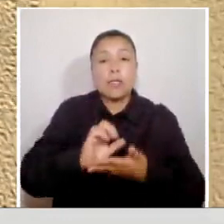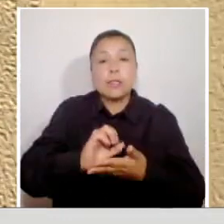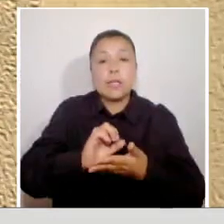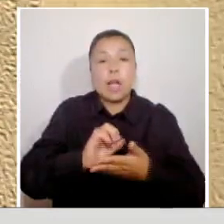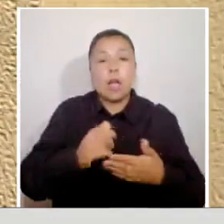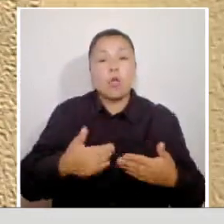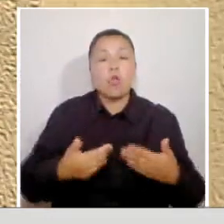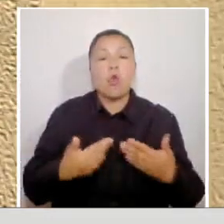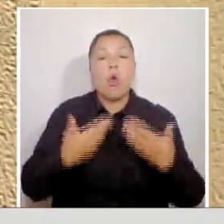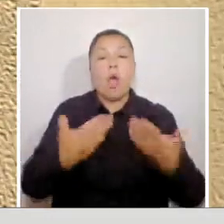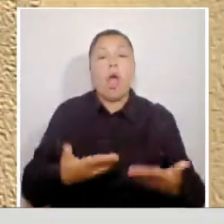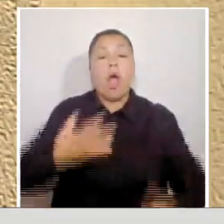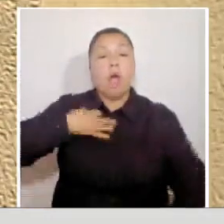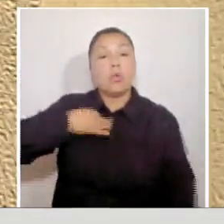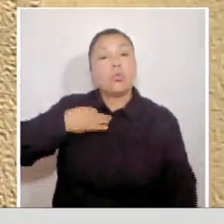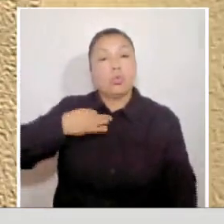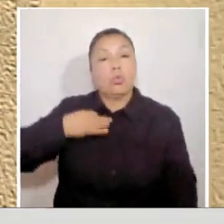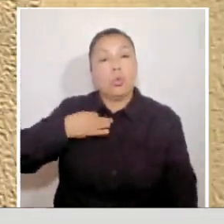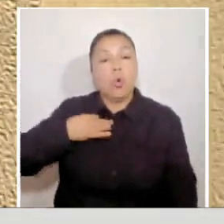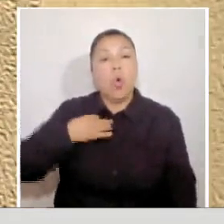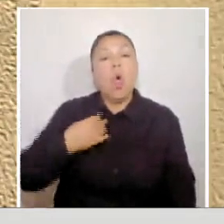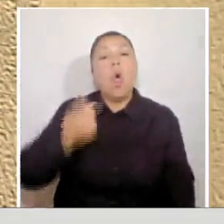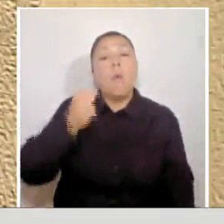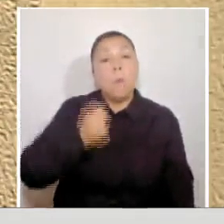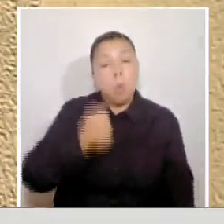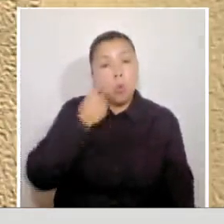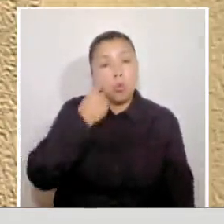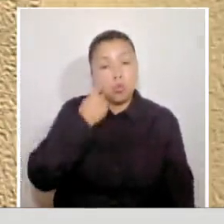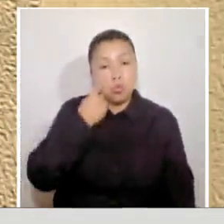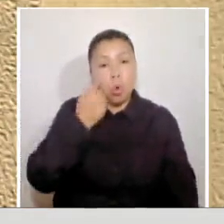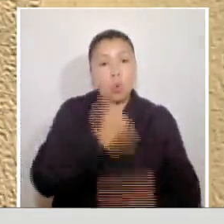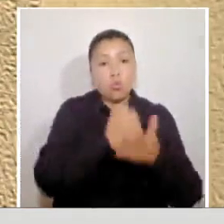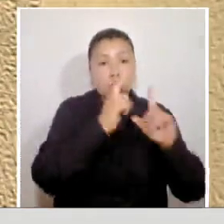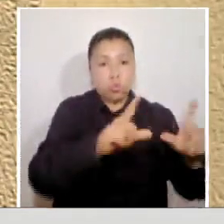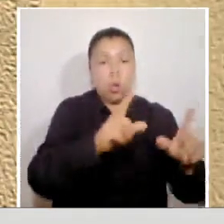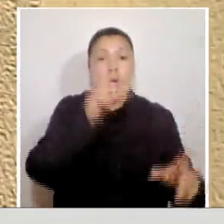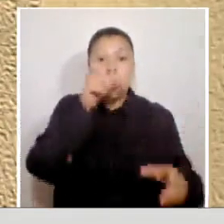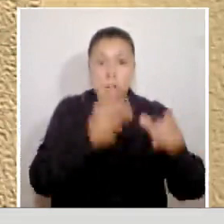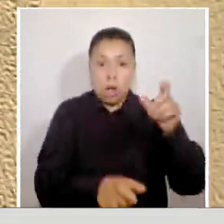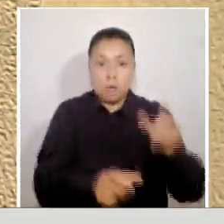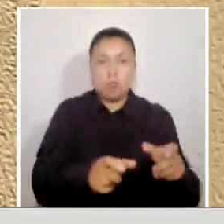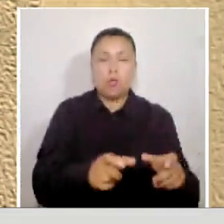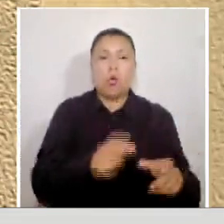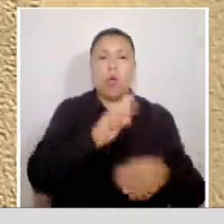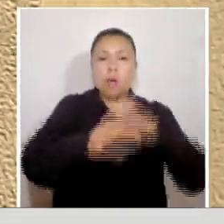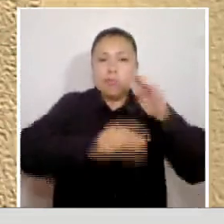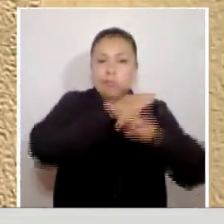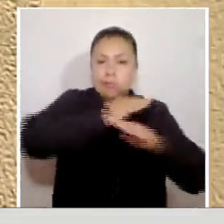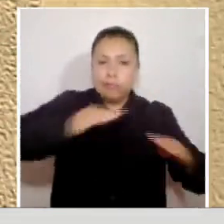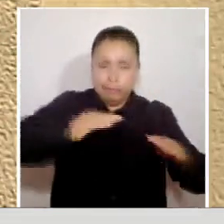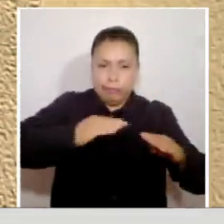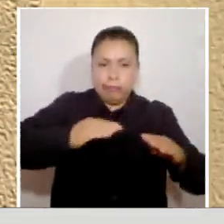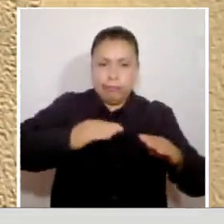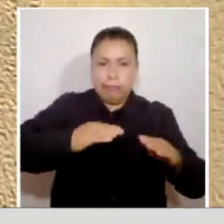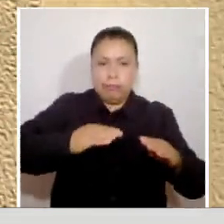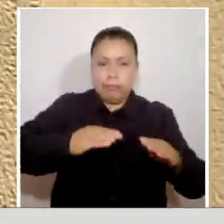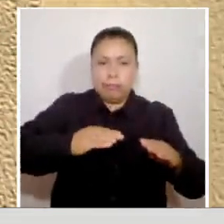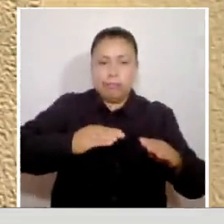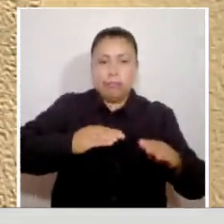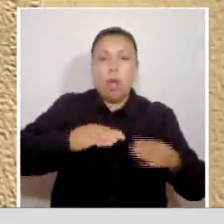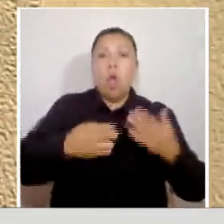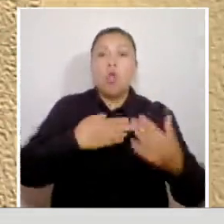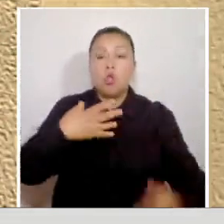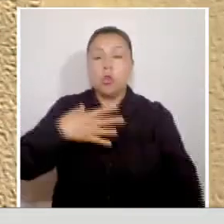sus ciudadanos en que puedan conocer la certificación de los maestros de artes marciales y establecimiento donde sus hijos y padres